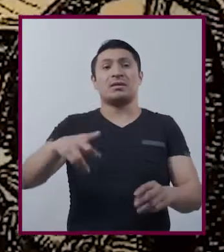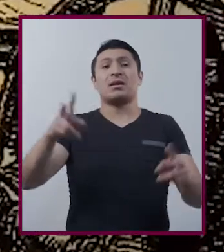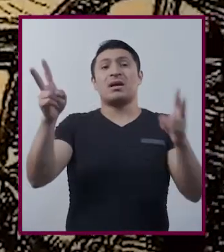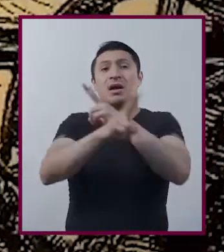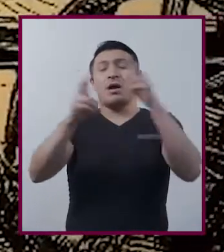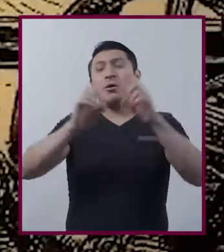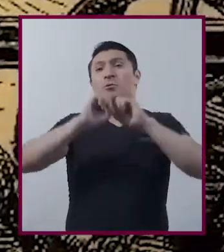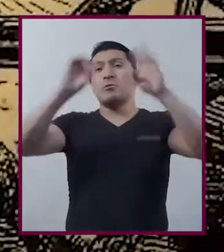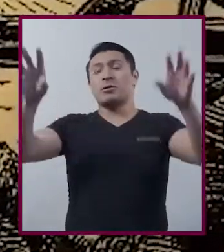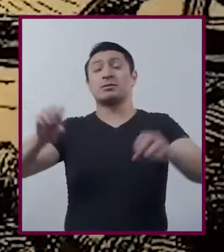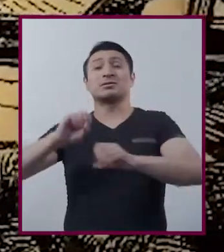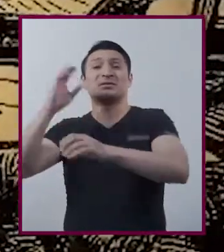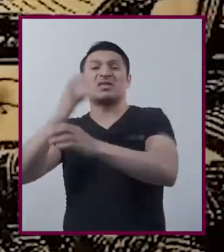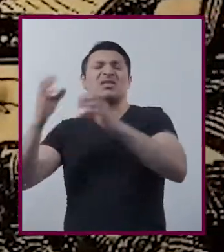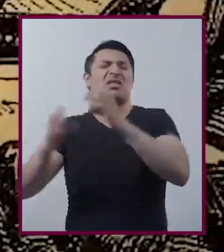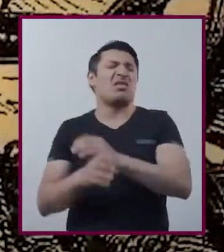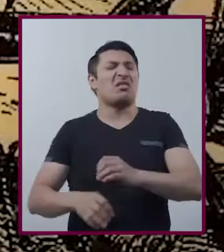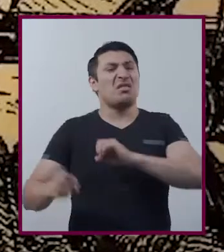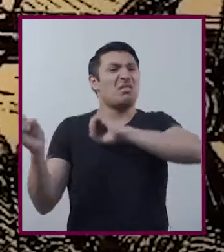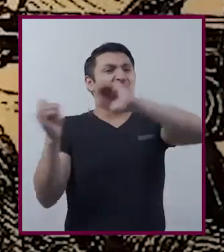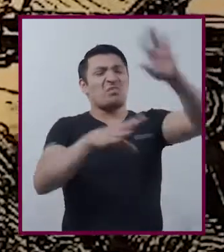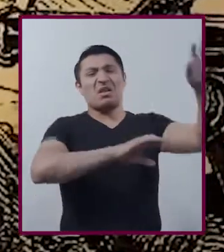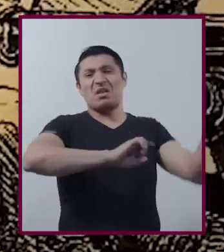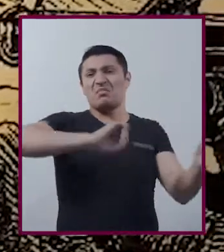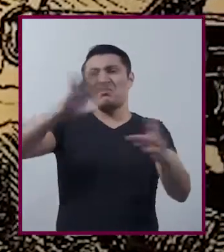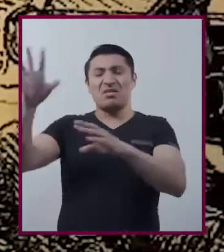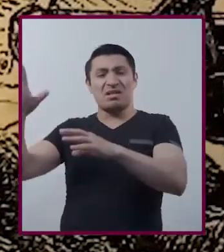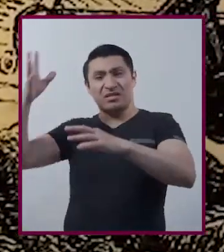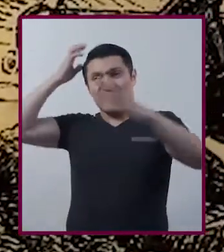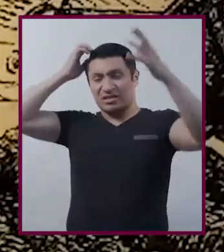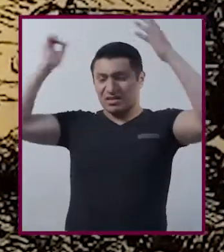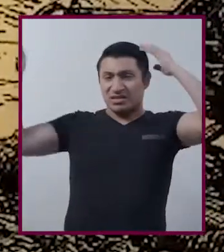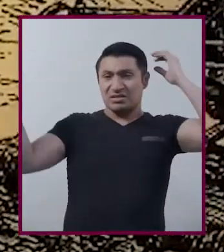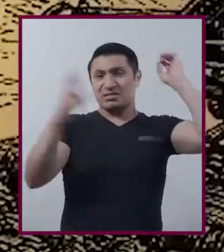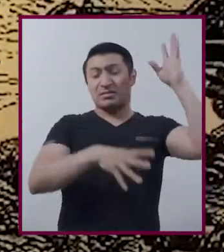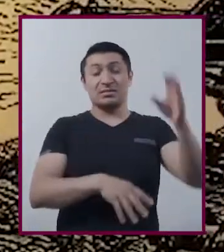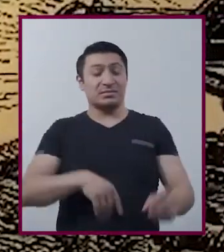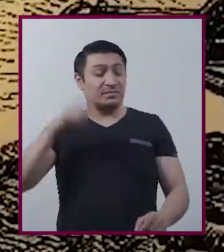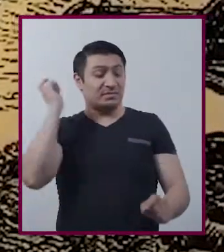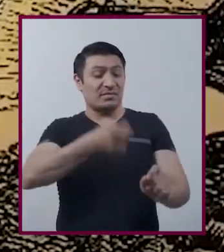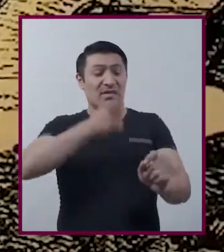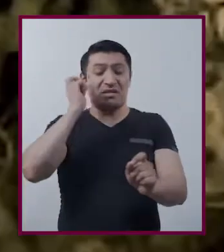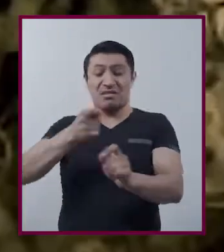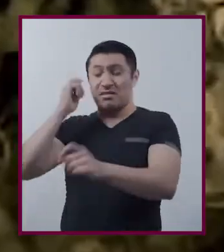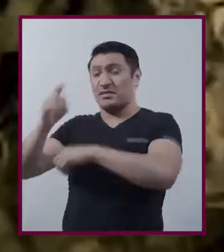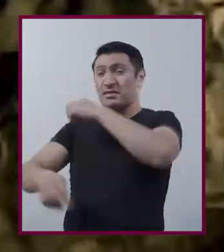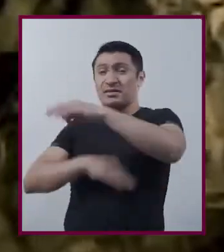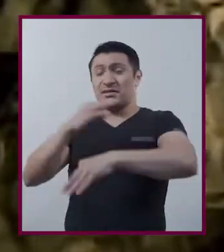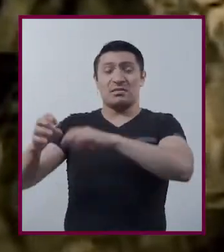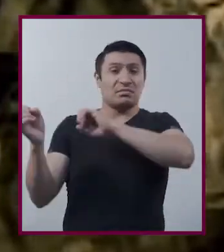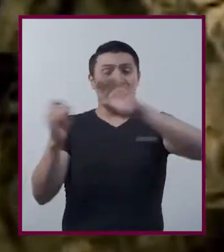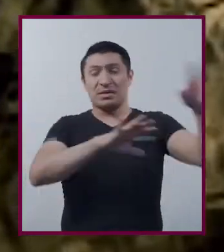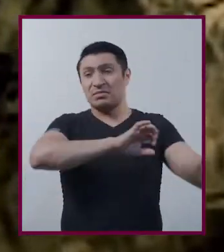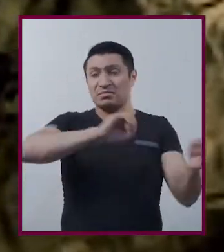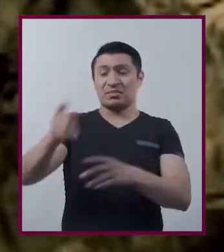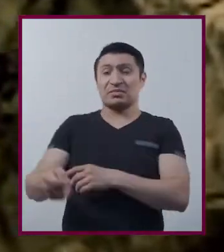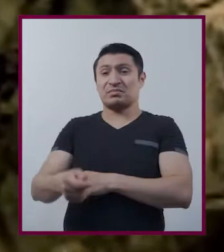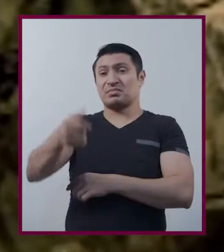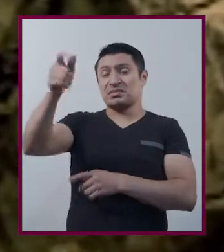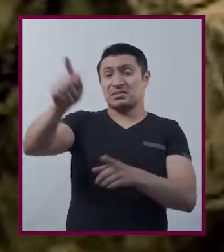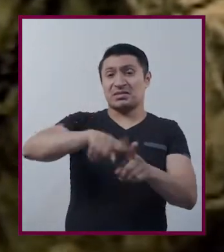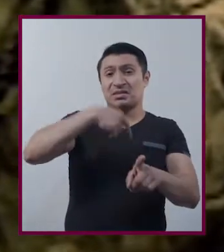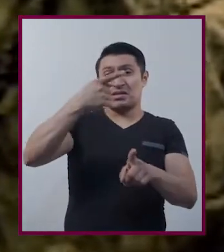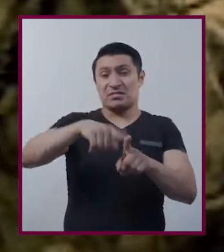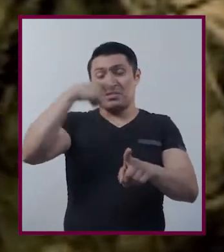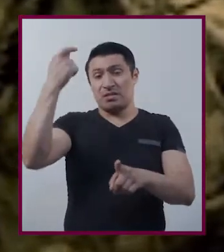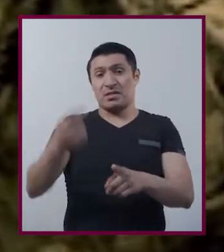y arrojaron al aire y en el camino las cuñas, las piolas largas, las mechas con las que iban a clavar los cañones, incendiar la